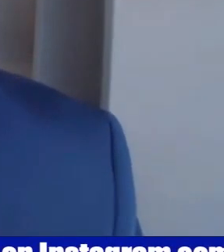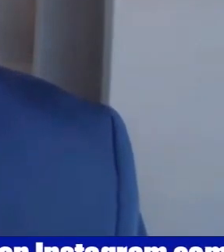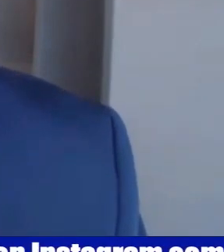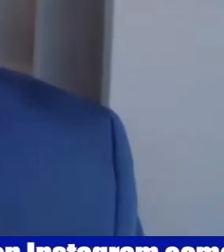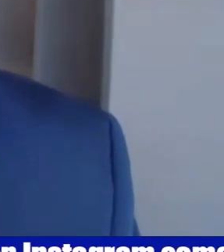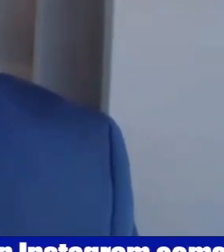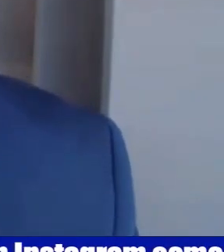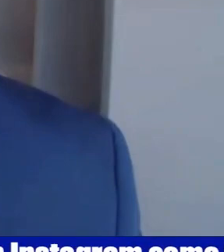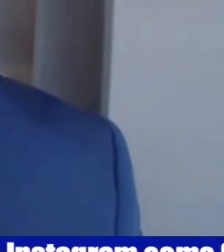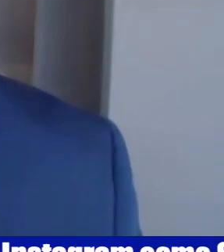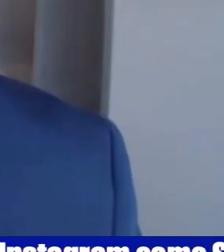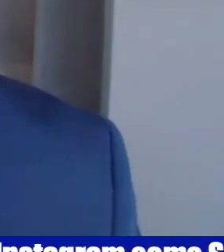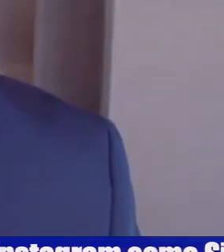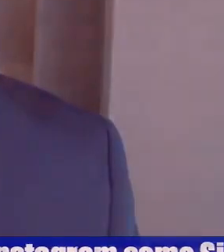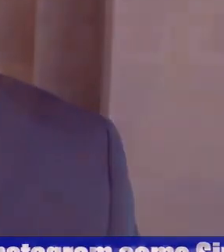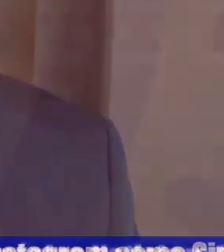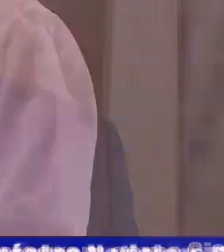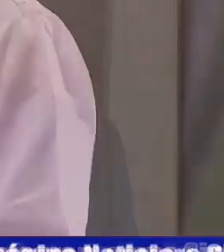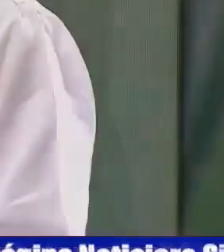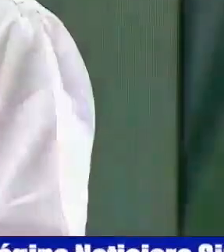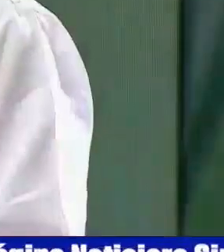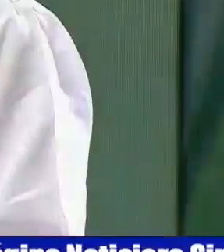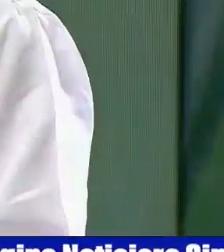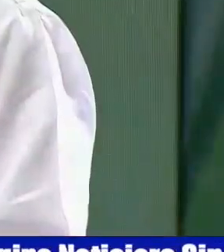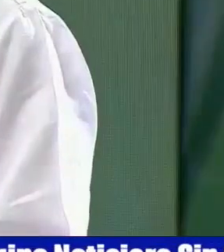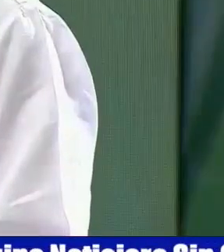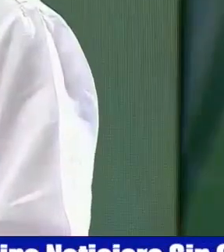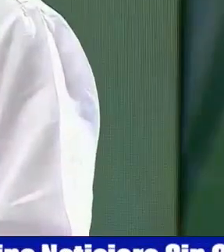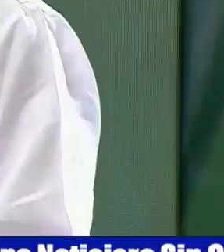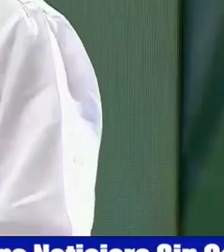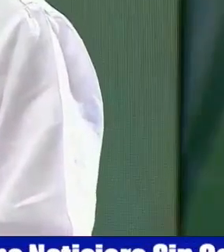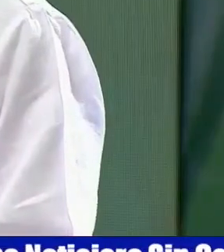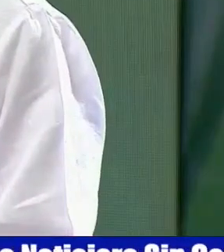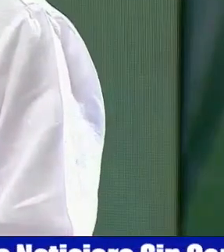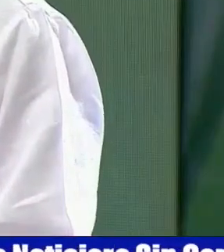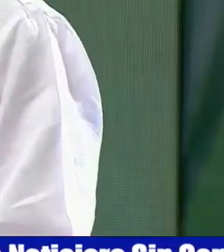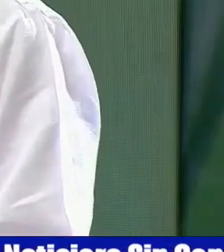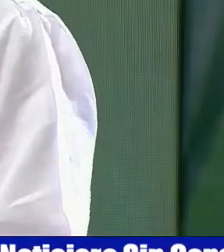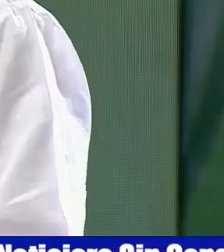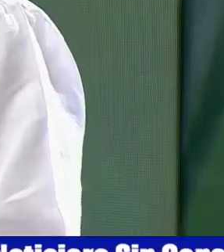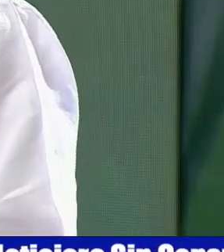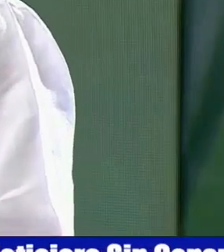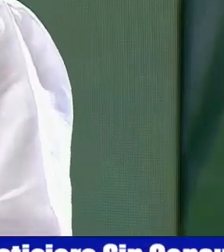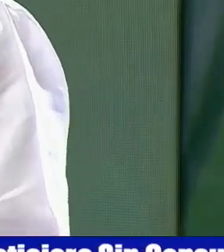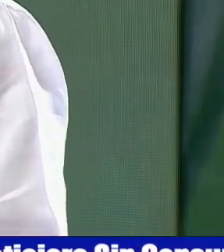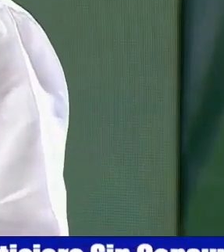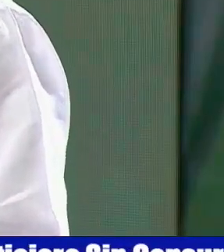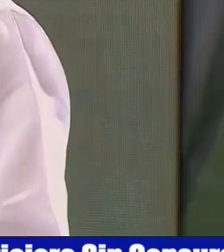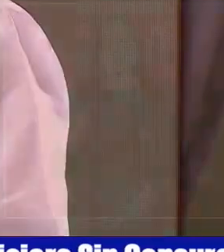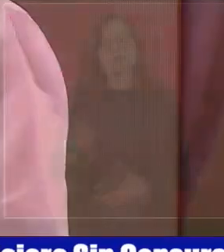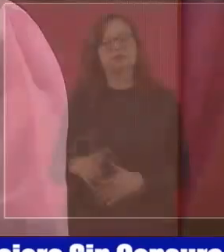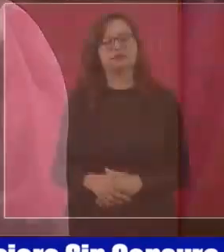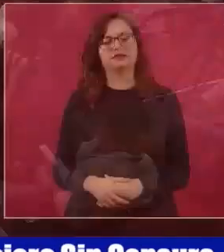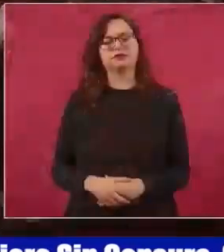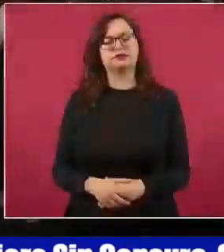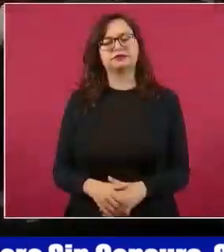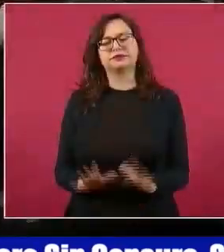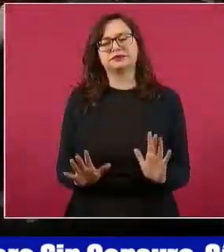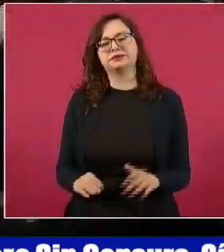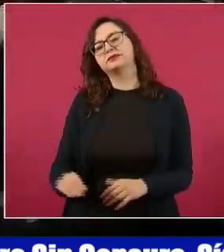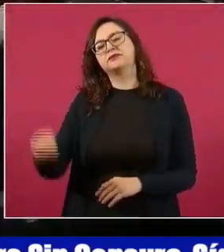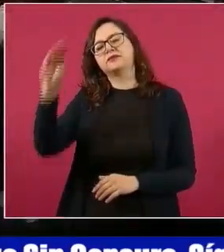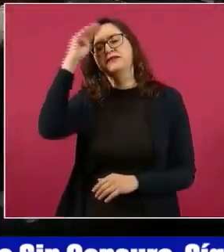extremista, los señalamientos de populista, las acusaciones de filochavista, las campañas de descrédito y